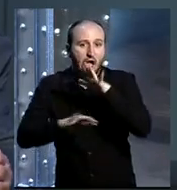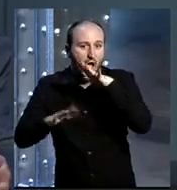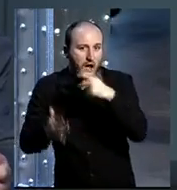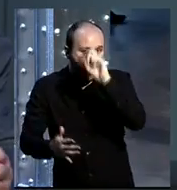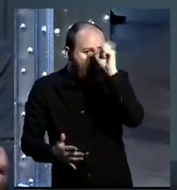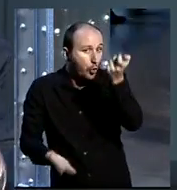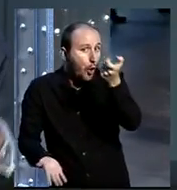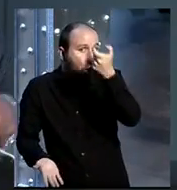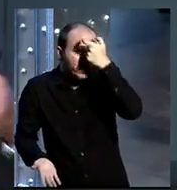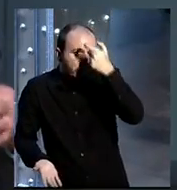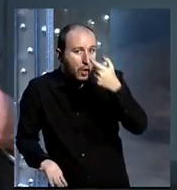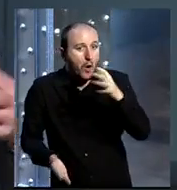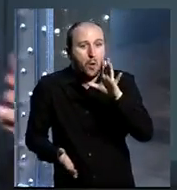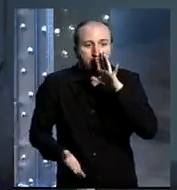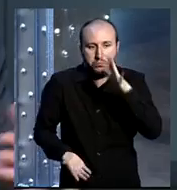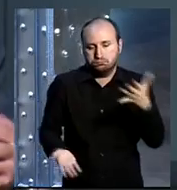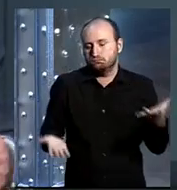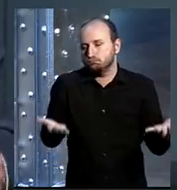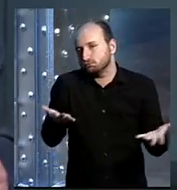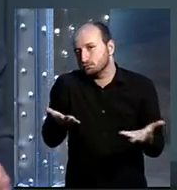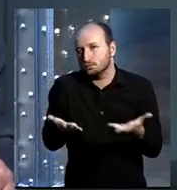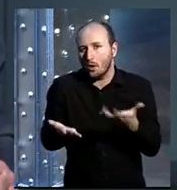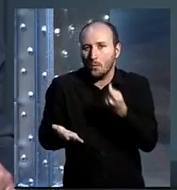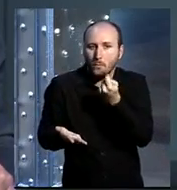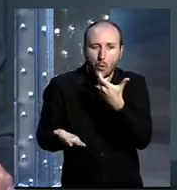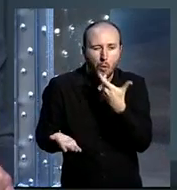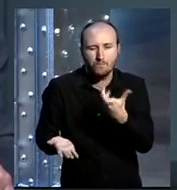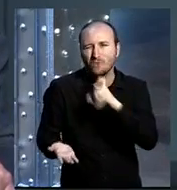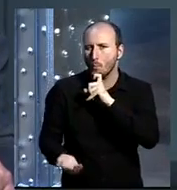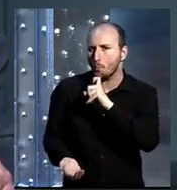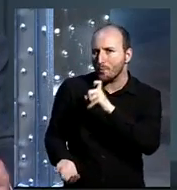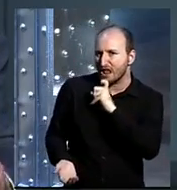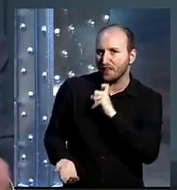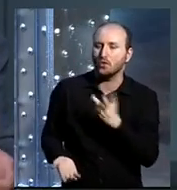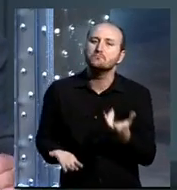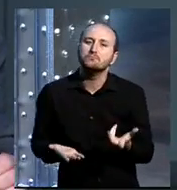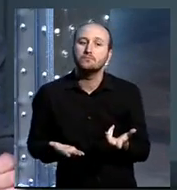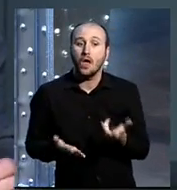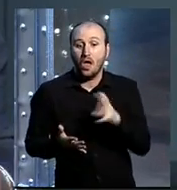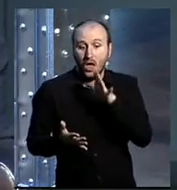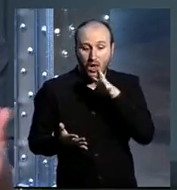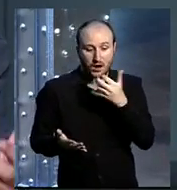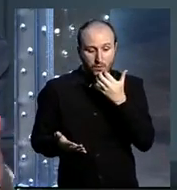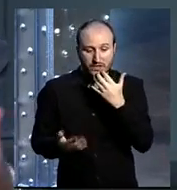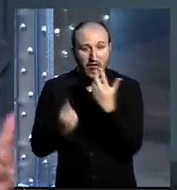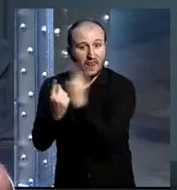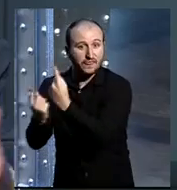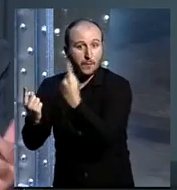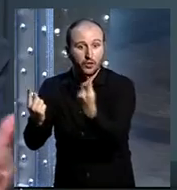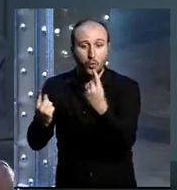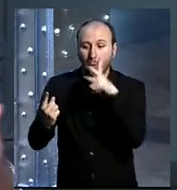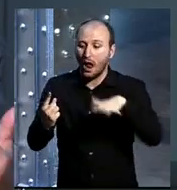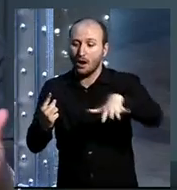le diríamos líquido, ¿no? Es un concepto complicado, ¿no? Incluso si pasamos de la esfera individual un poco a la esfera